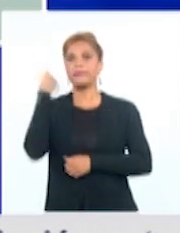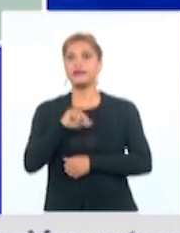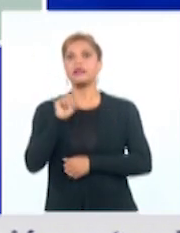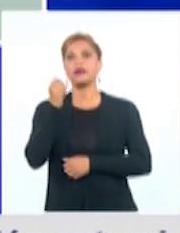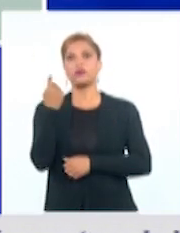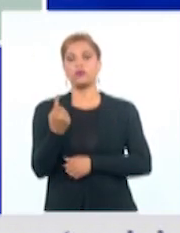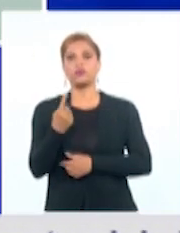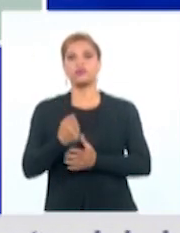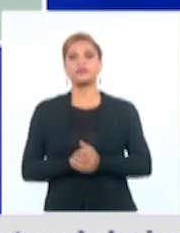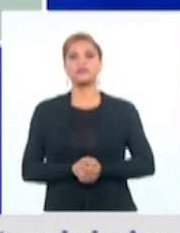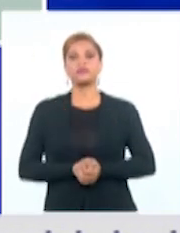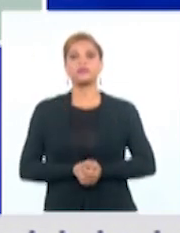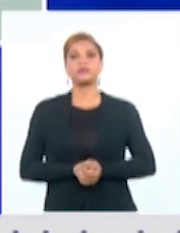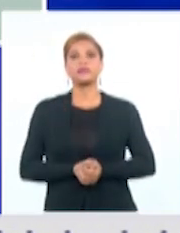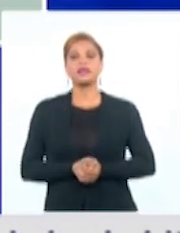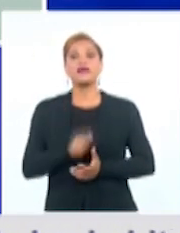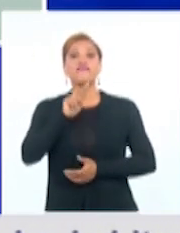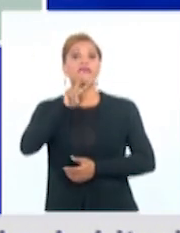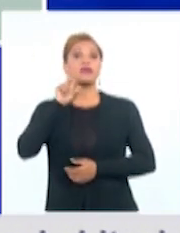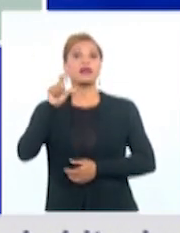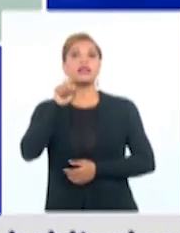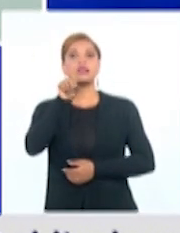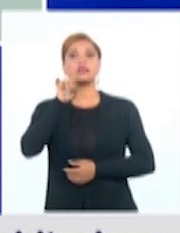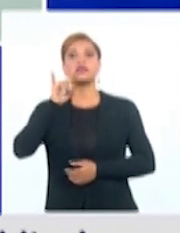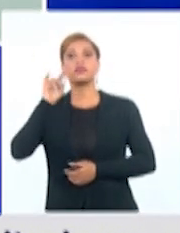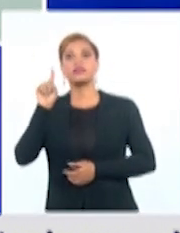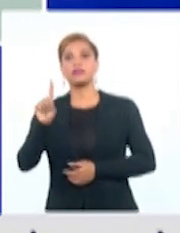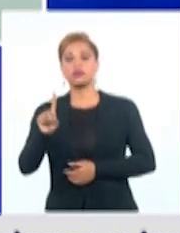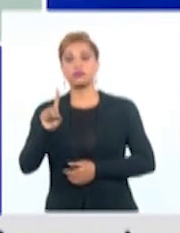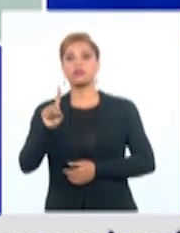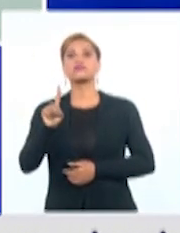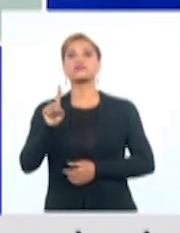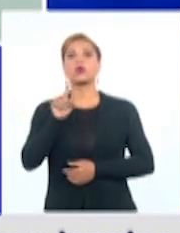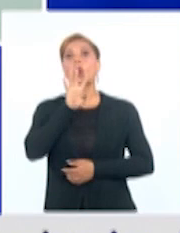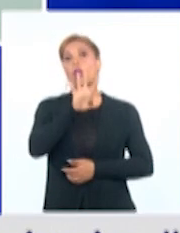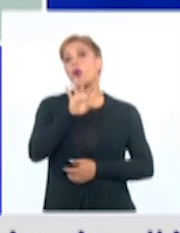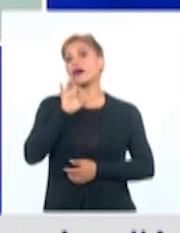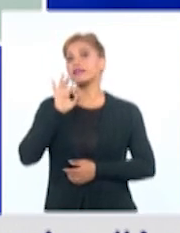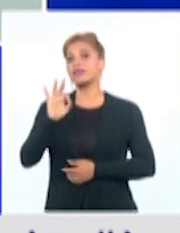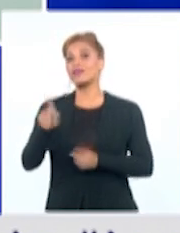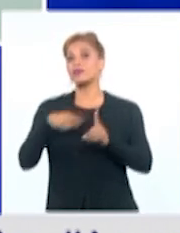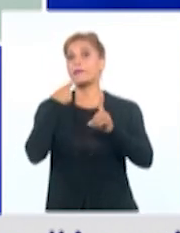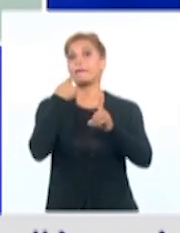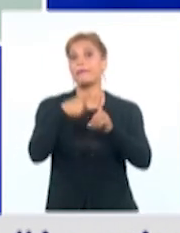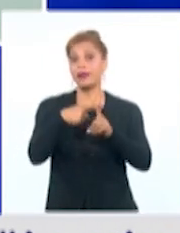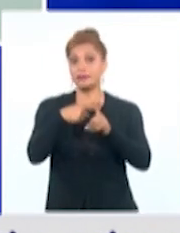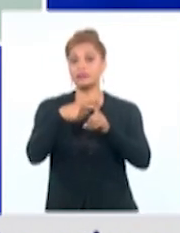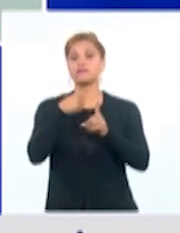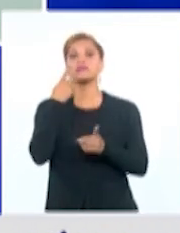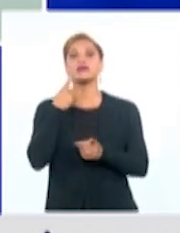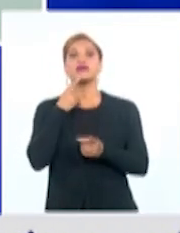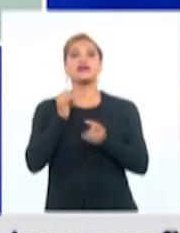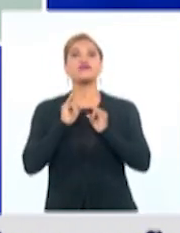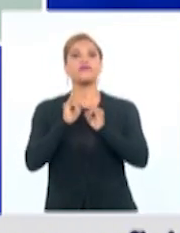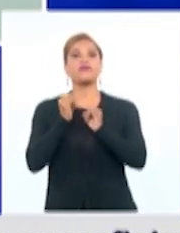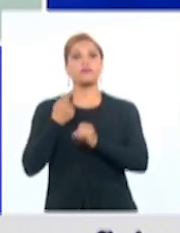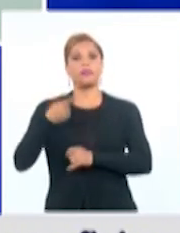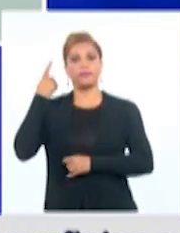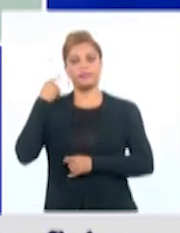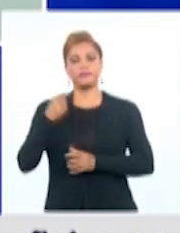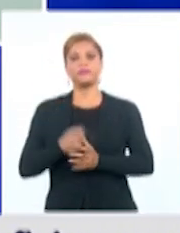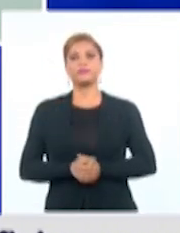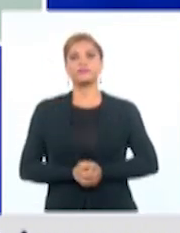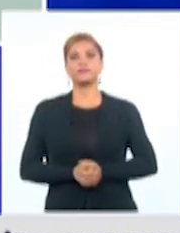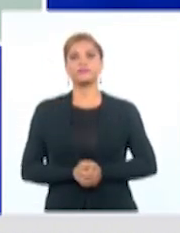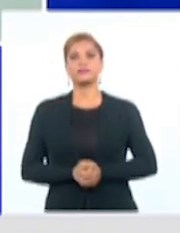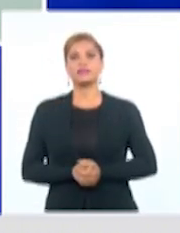Revisemos Villa Clara, 191 casos autóctonos, 48 casos más que los reportados en Villa Clara la jornada anterior en